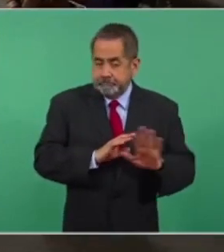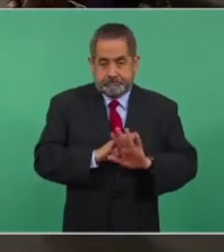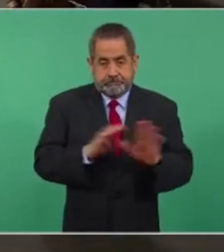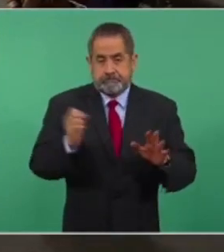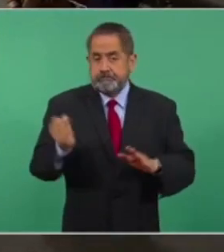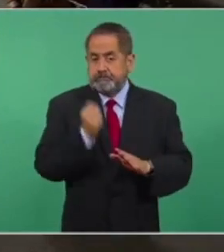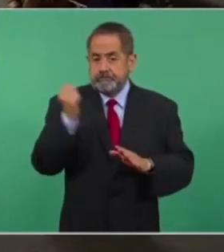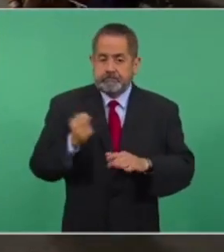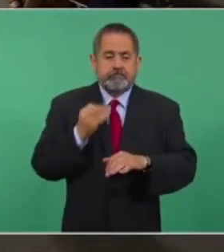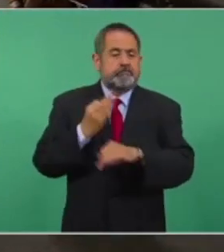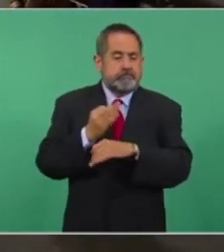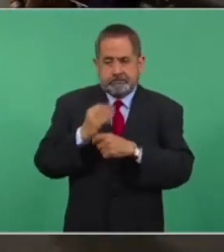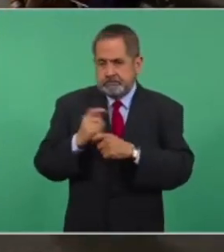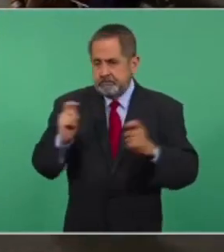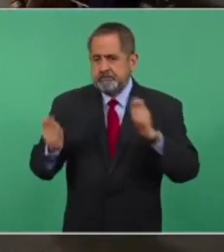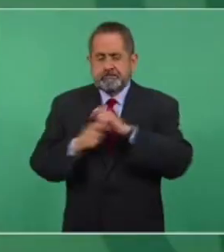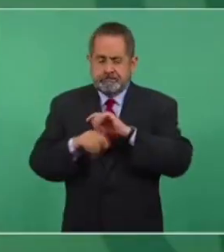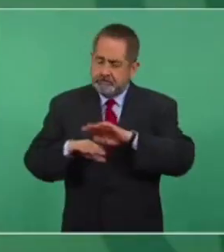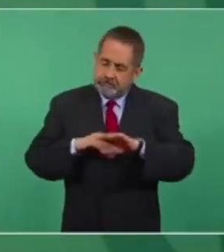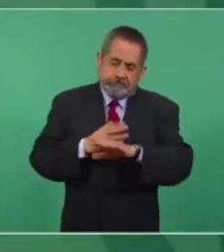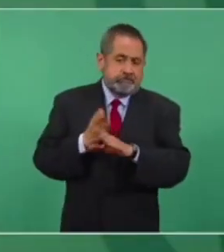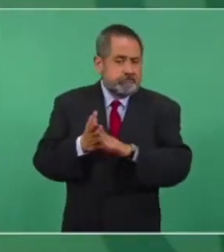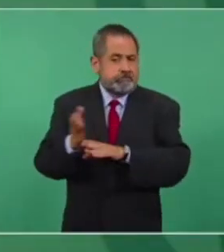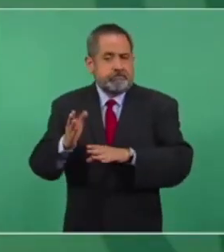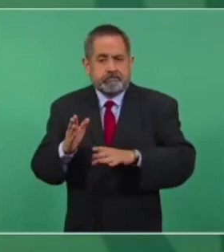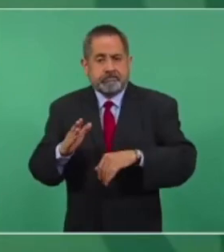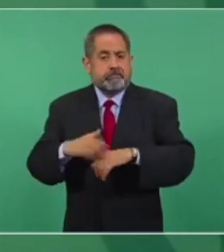porque ya